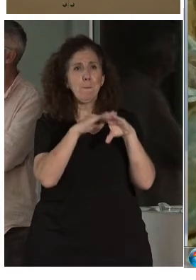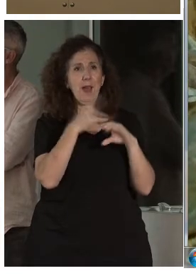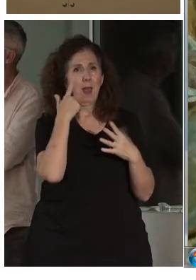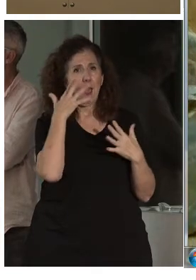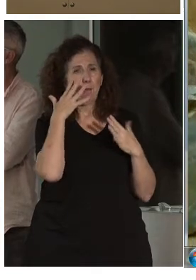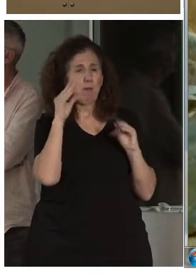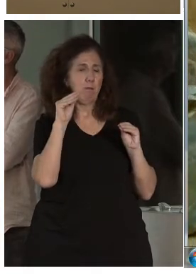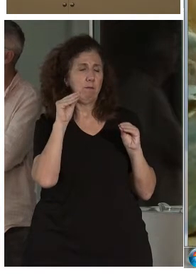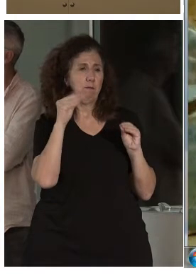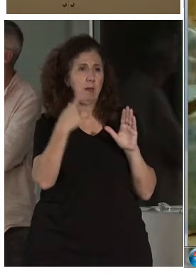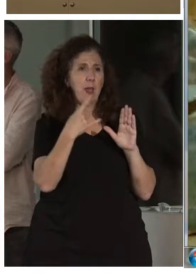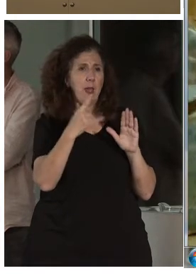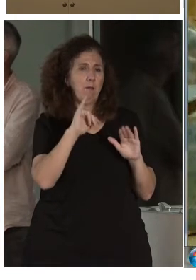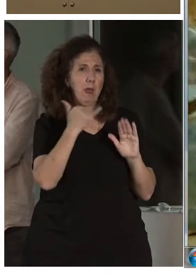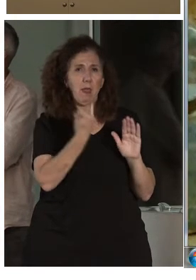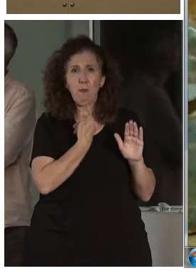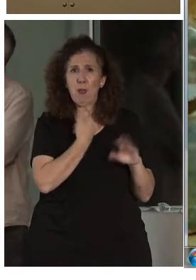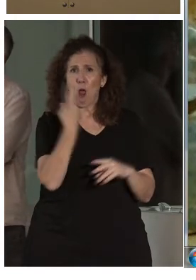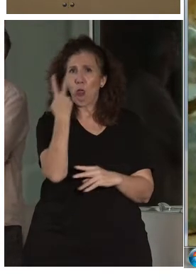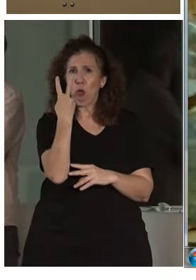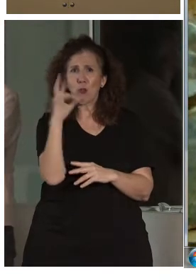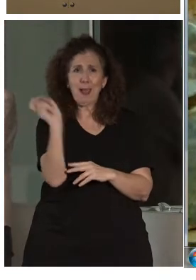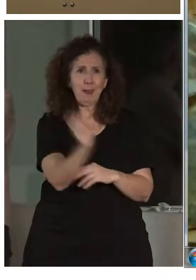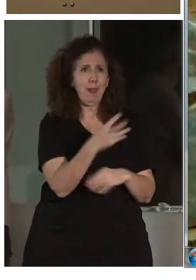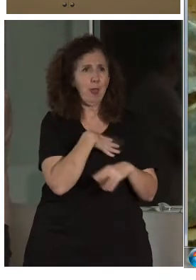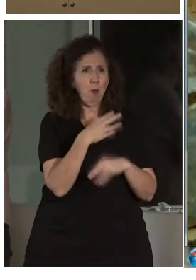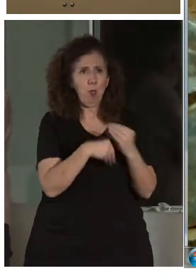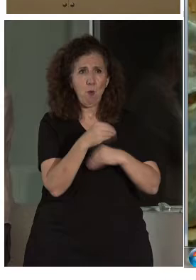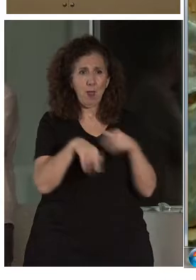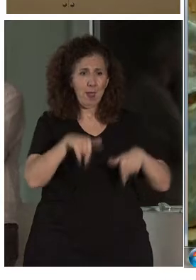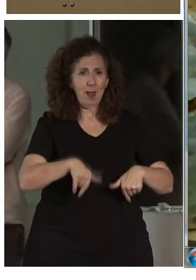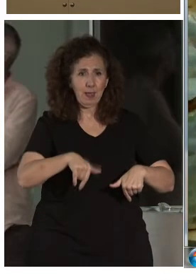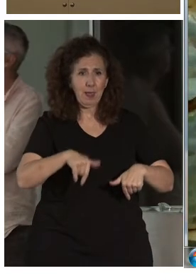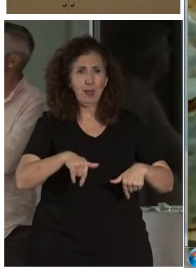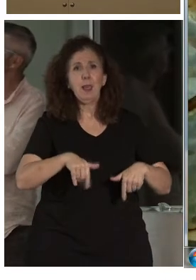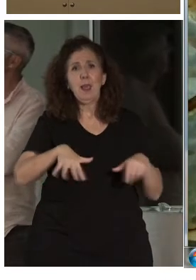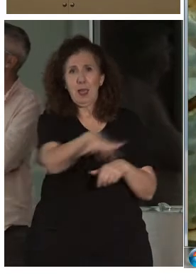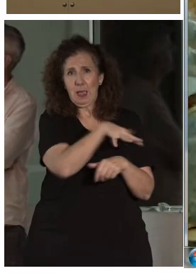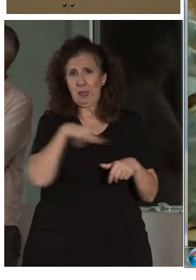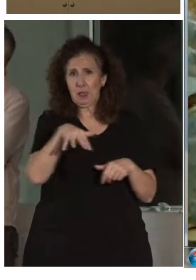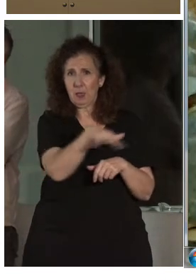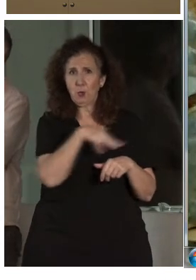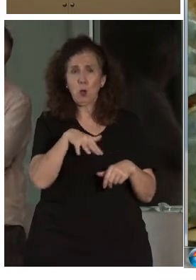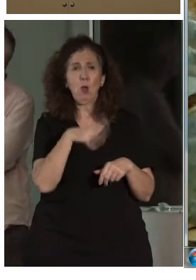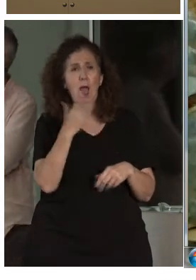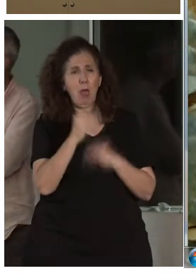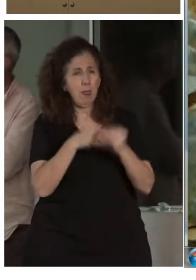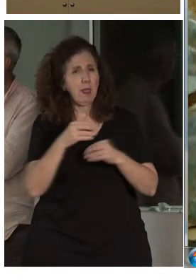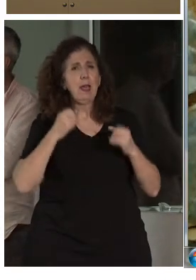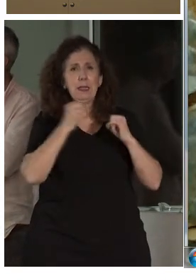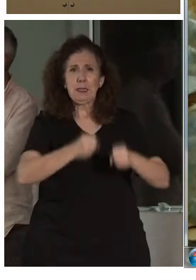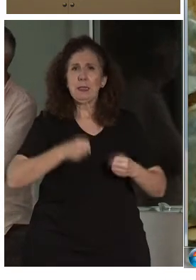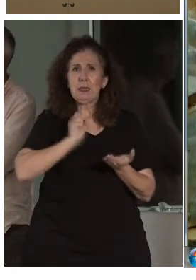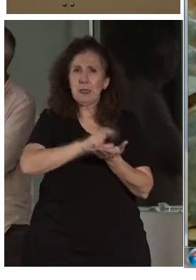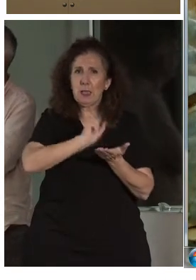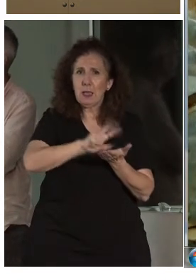las actividades más emblemáticas que se pueden practicar aquí en Santana la Real. Aparte del senderismo, del uso de los